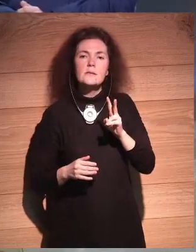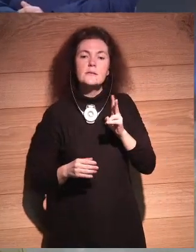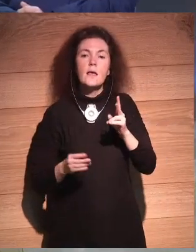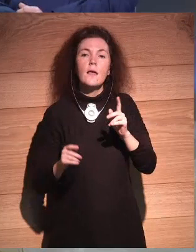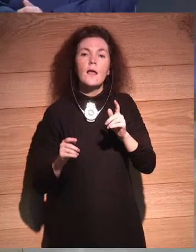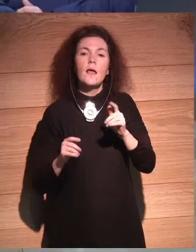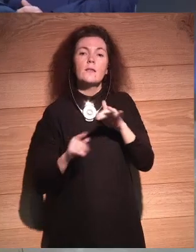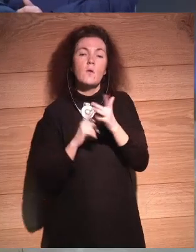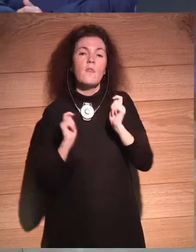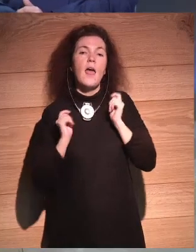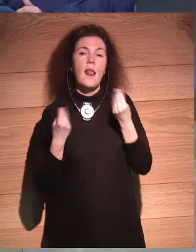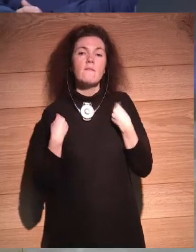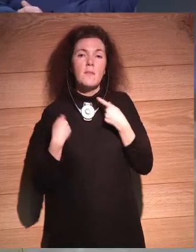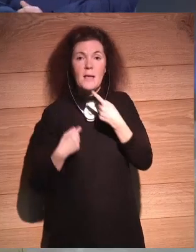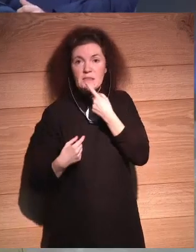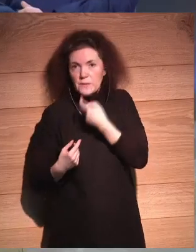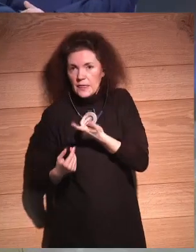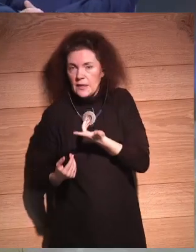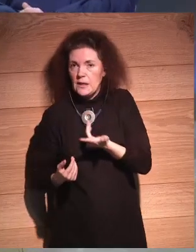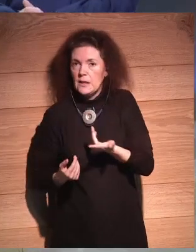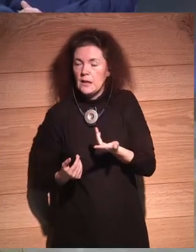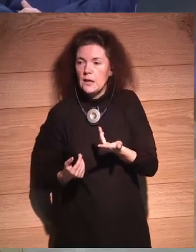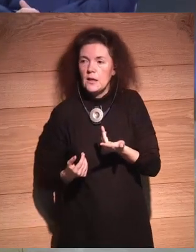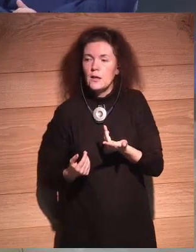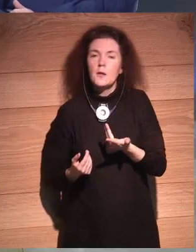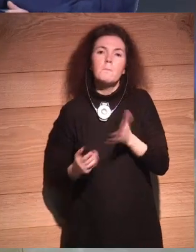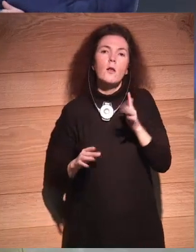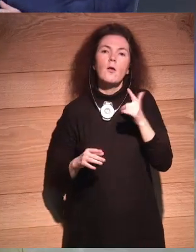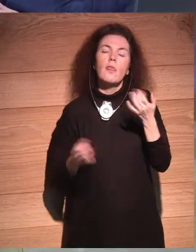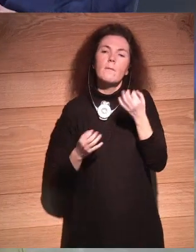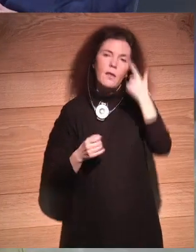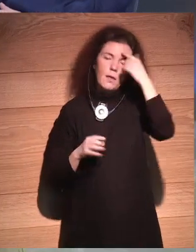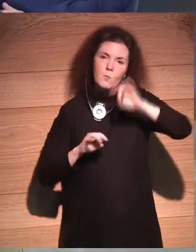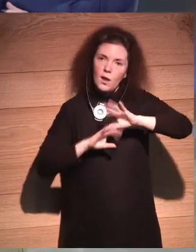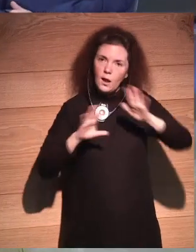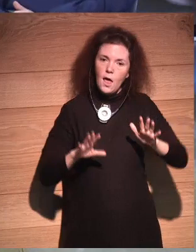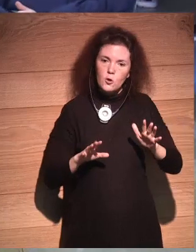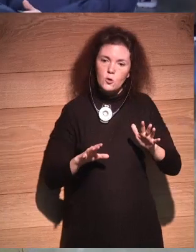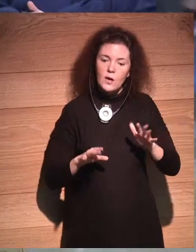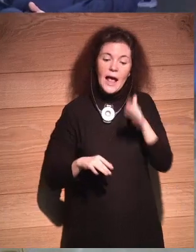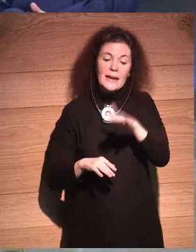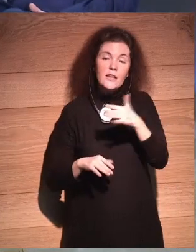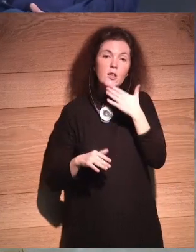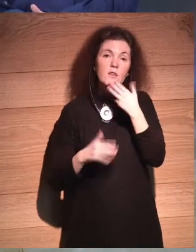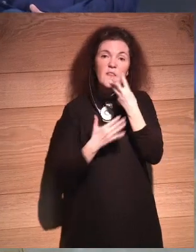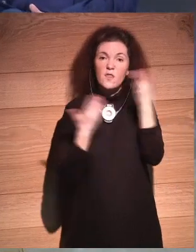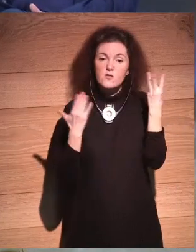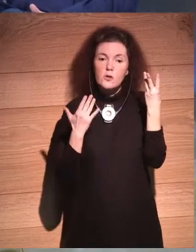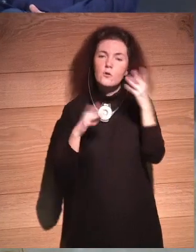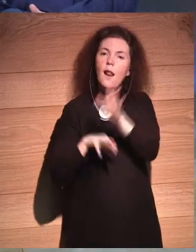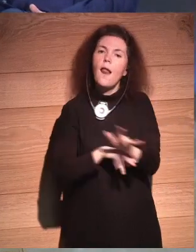más difícil. Pero vamos a tenerlo claro, no vas a poder convencer a un niño de 18